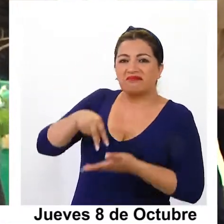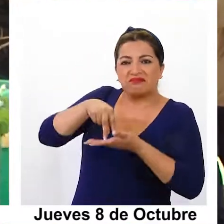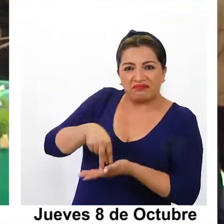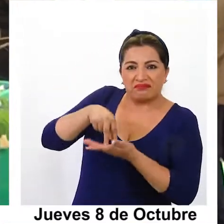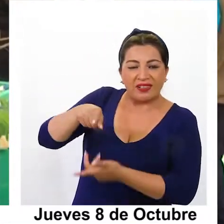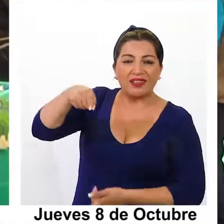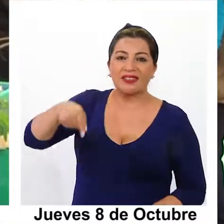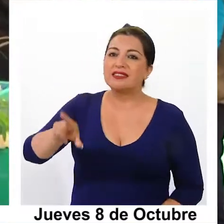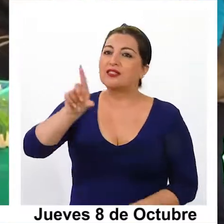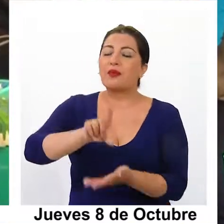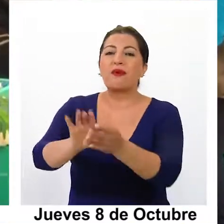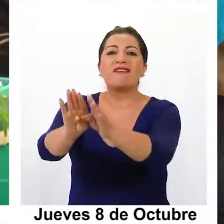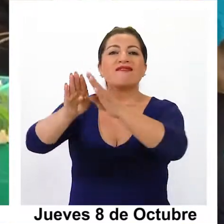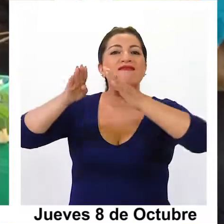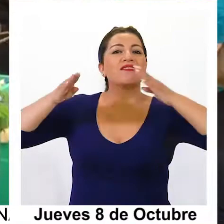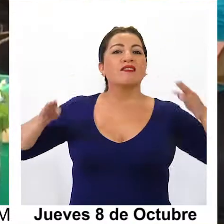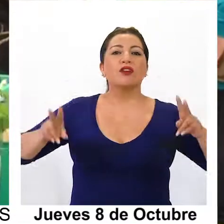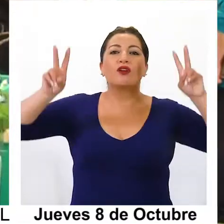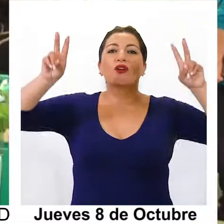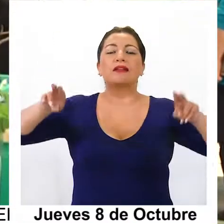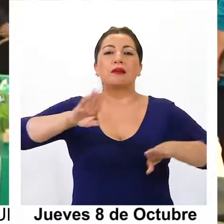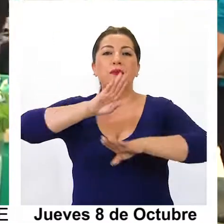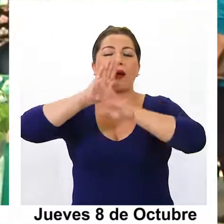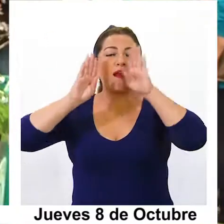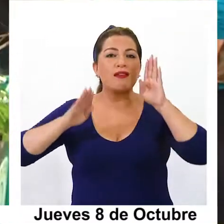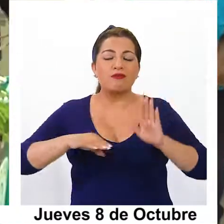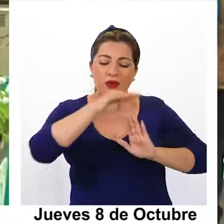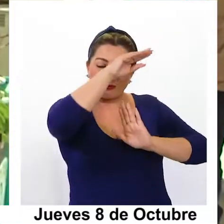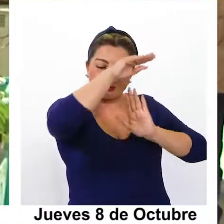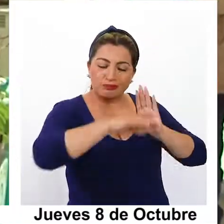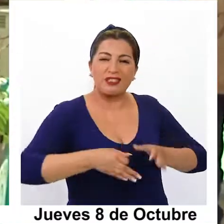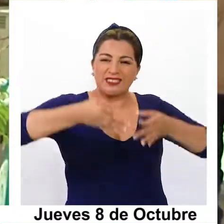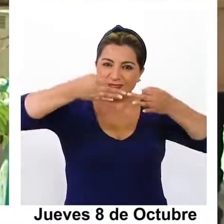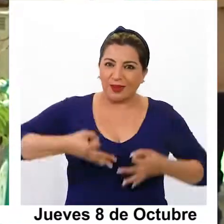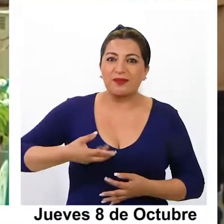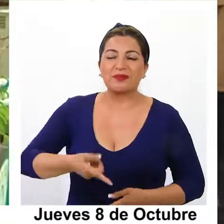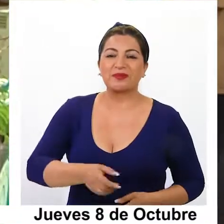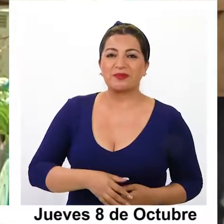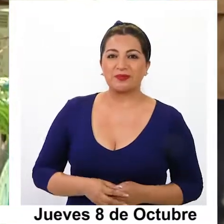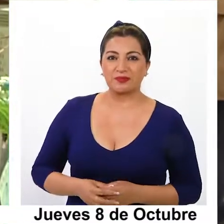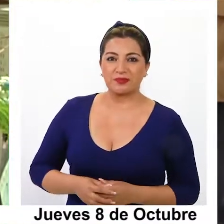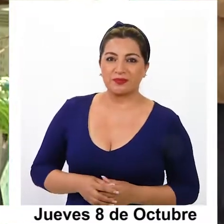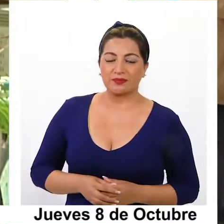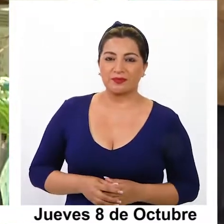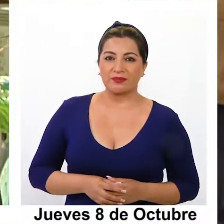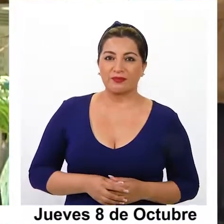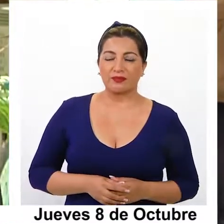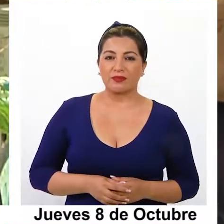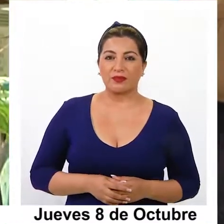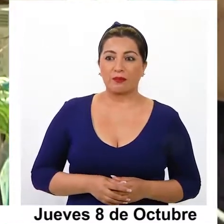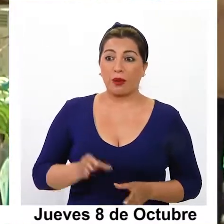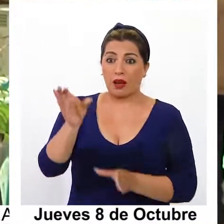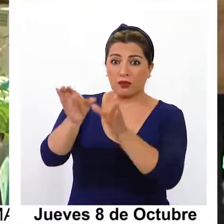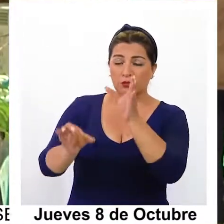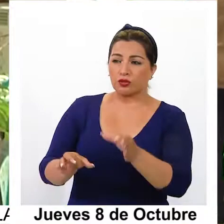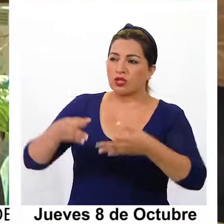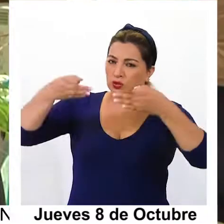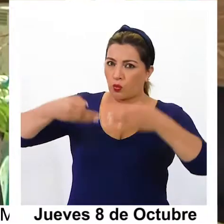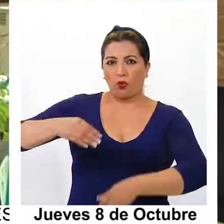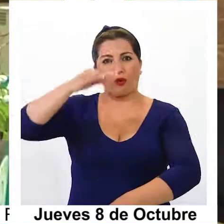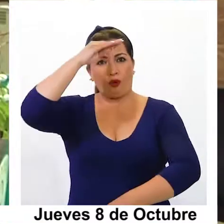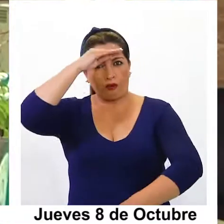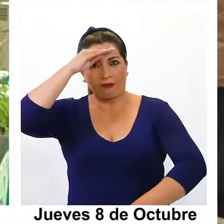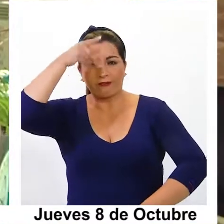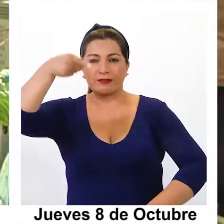que efectivamente el punto ha abierto con todas las medidas sanitarias y todas las medidas de seguridad para darle garantías a